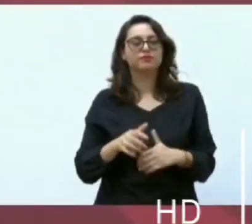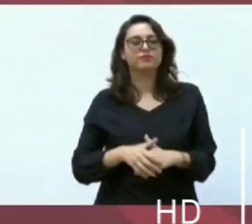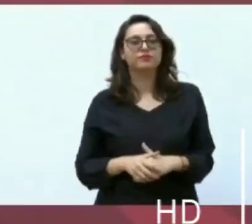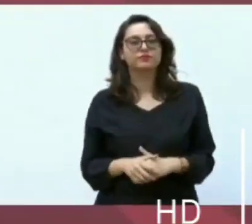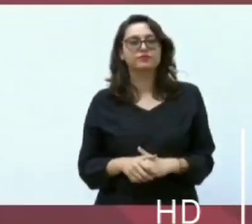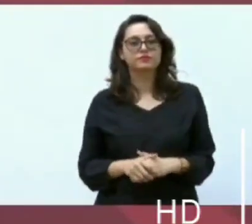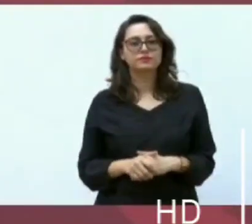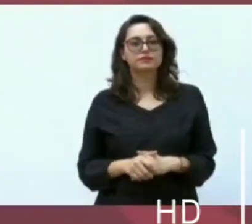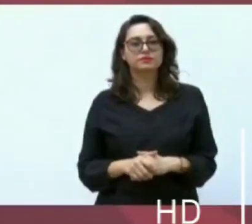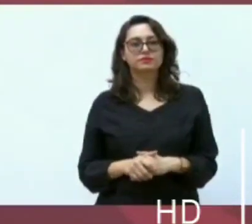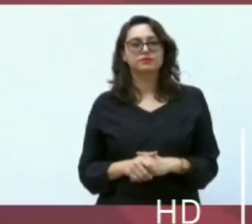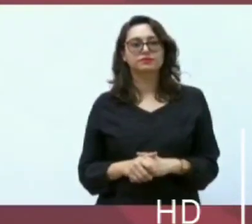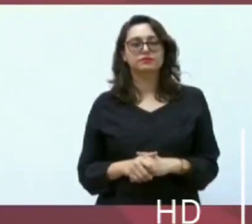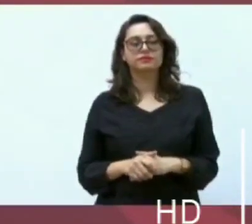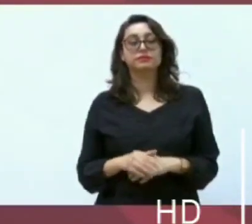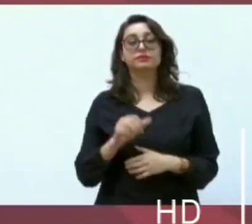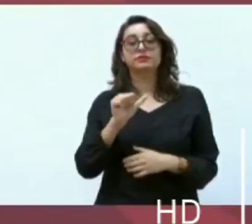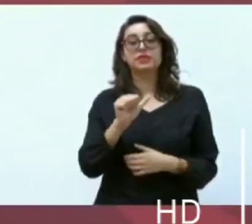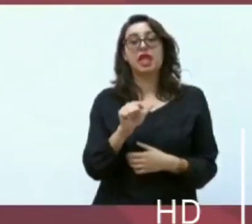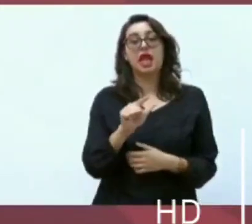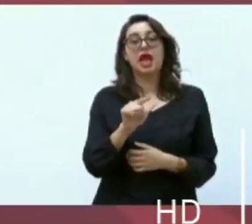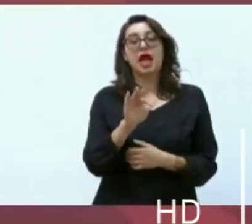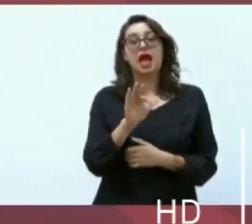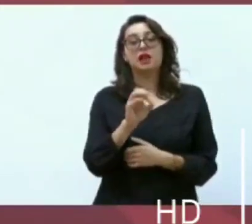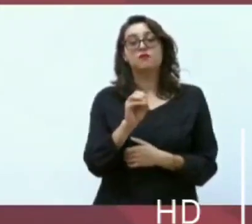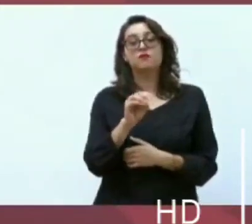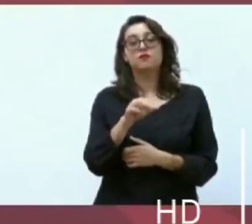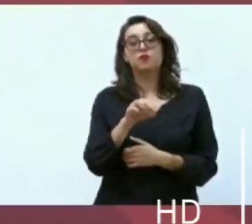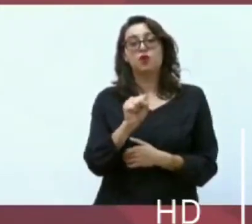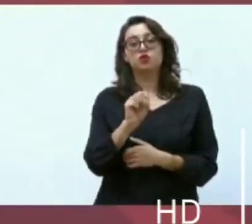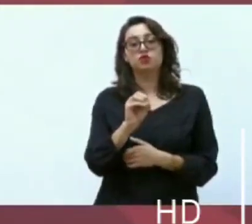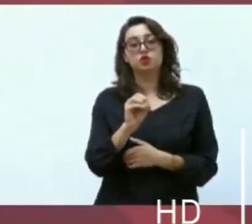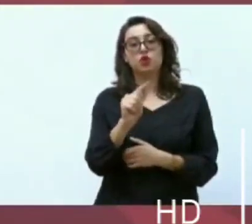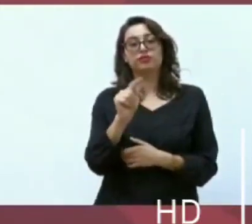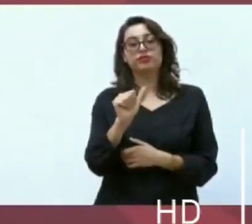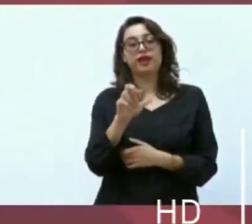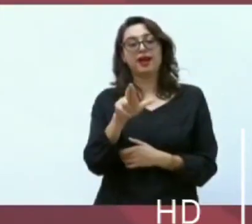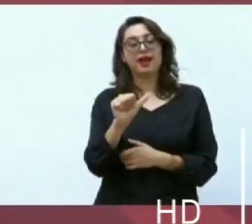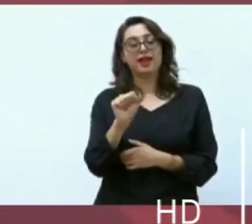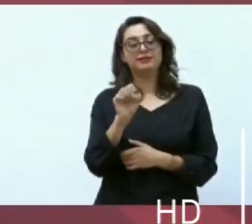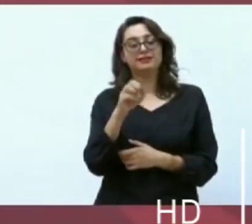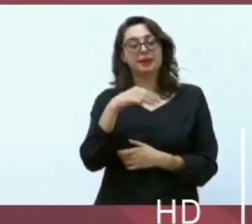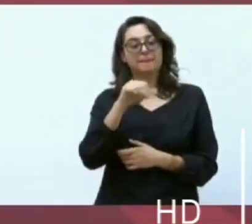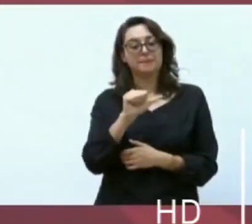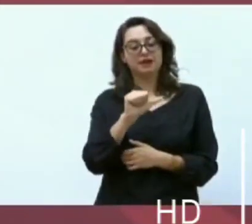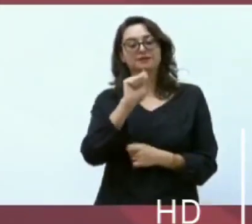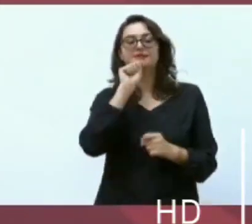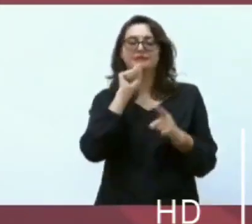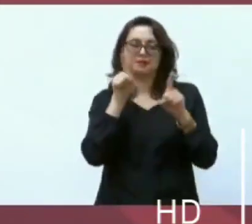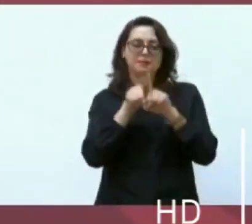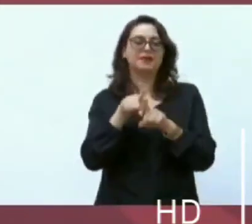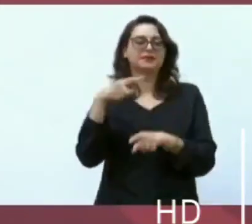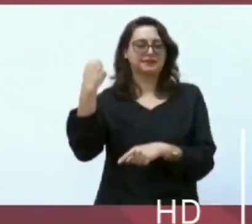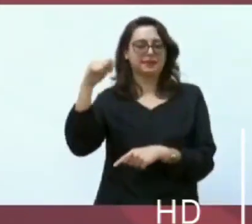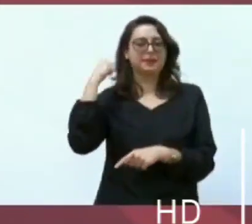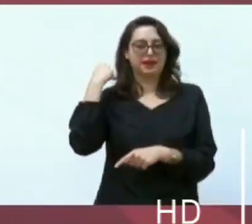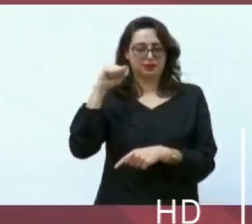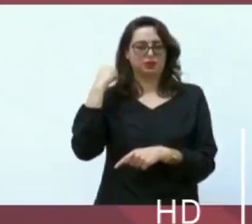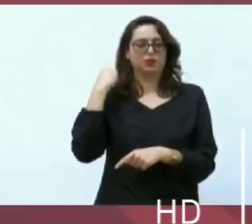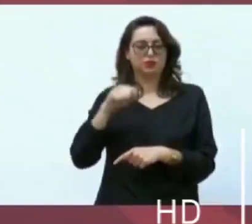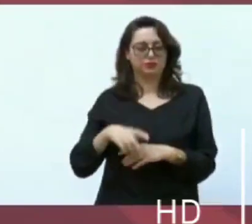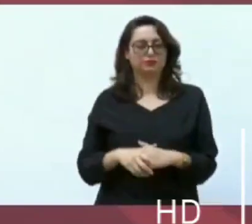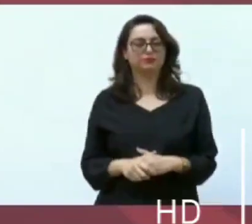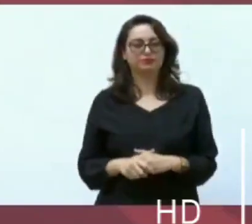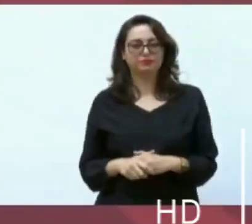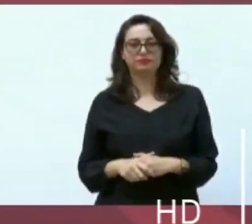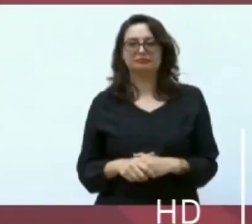al maestro Alfonso Taracena, también tabasqueño. Yo creo que es el